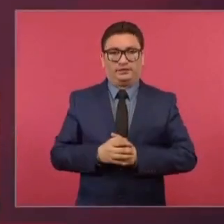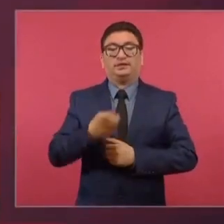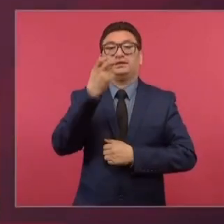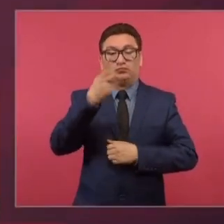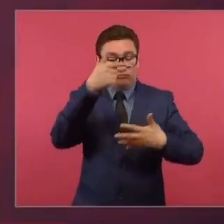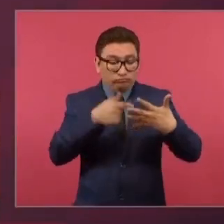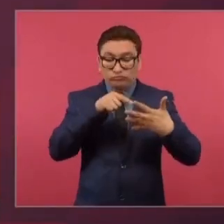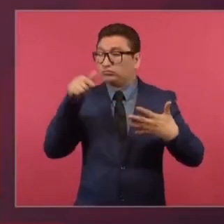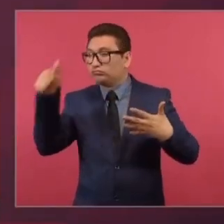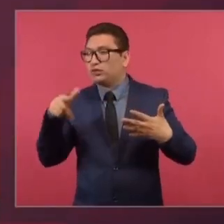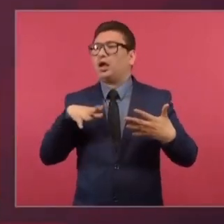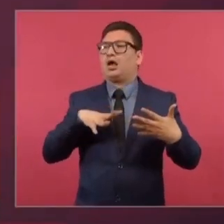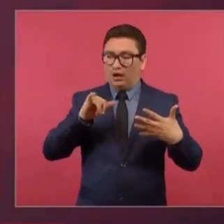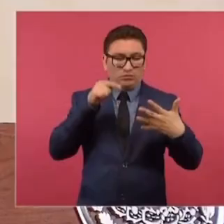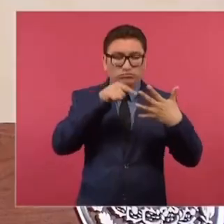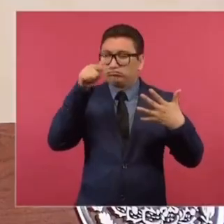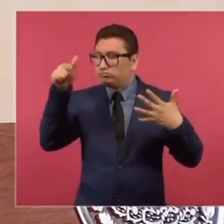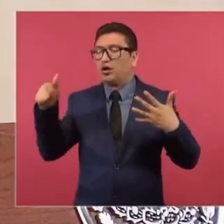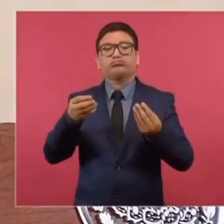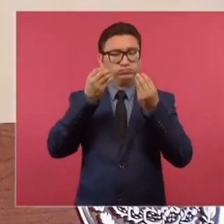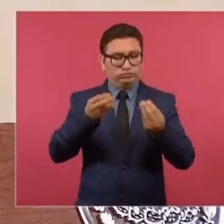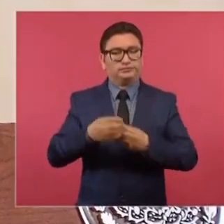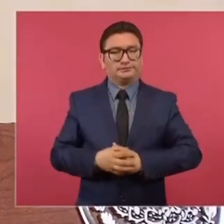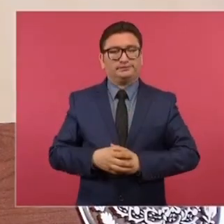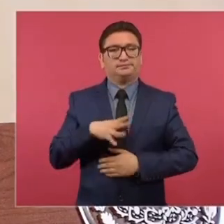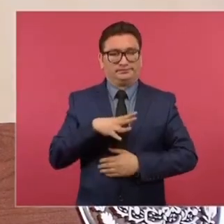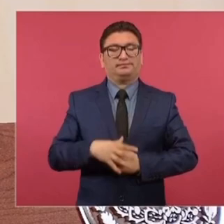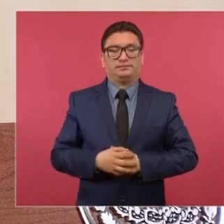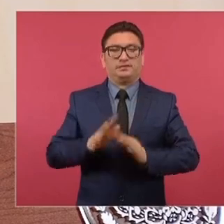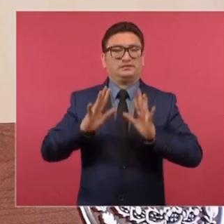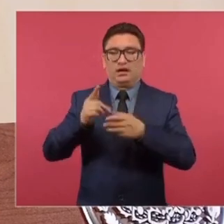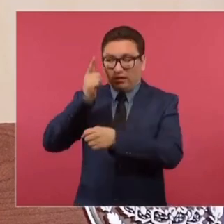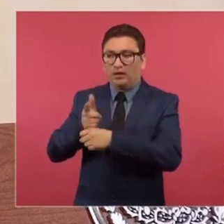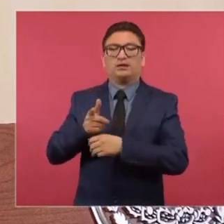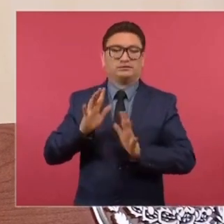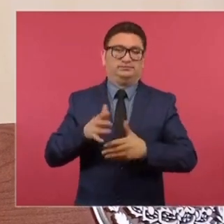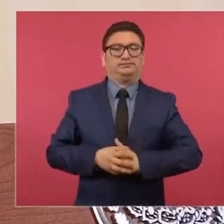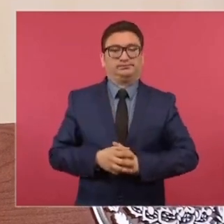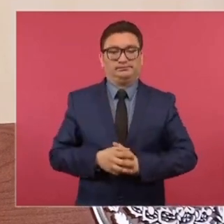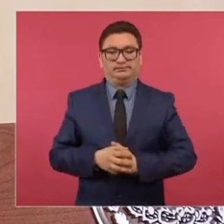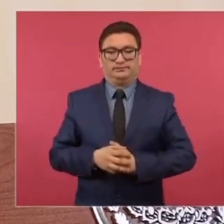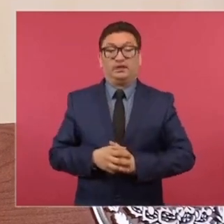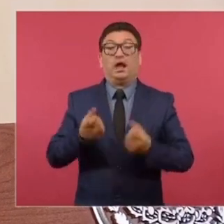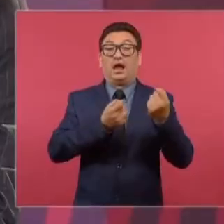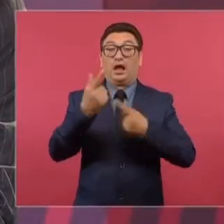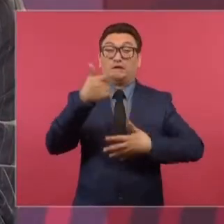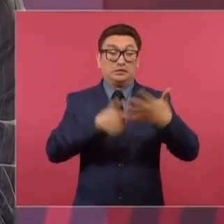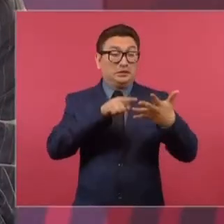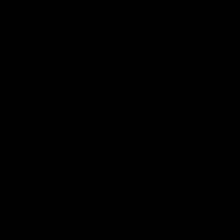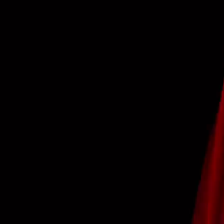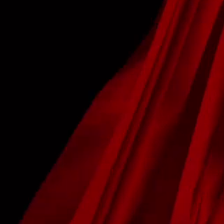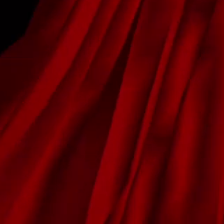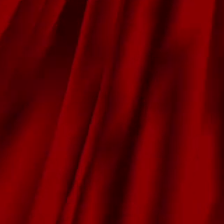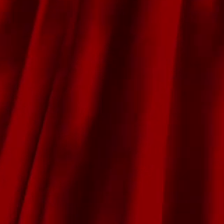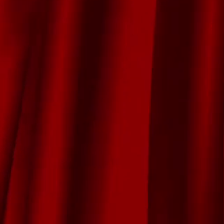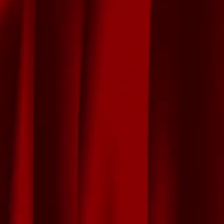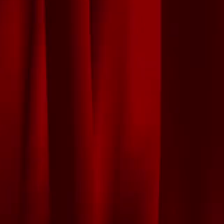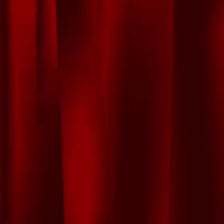estamos encontrando muchos, un porcentaje considerable de personas que estaban registradas como desaparecidas.